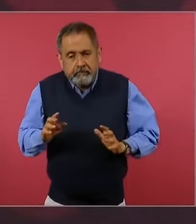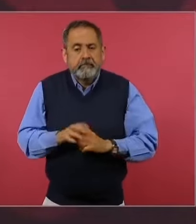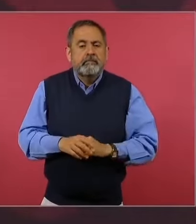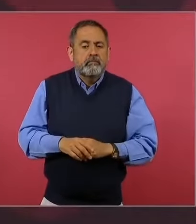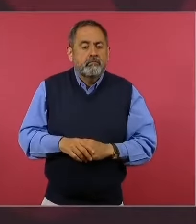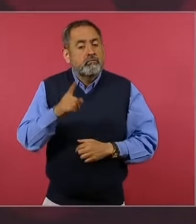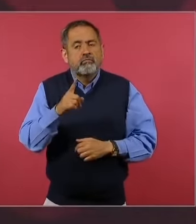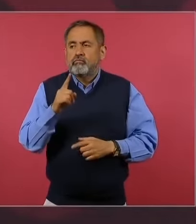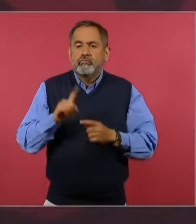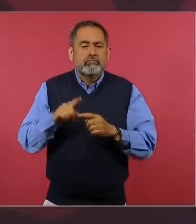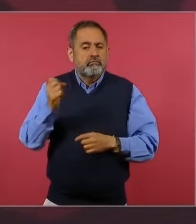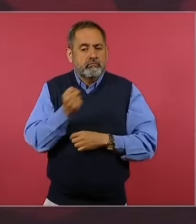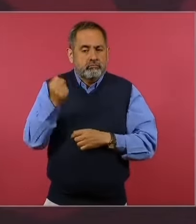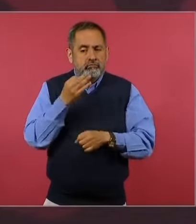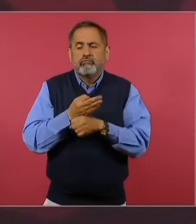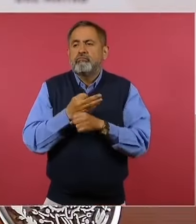se tienen